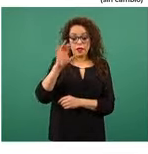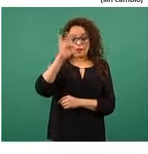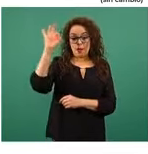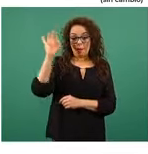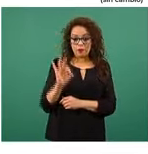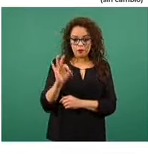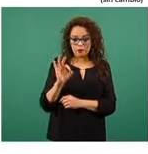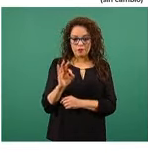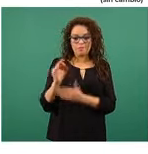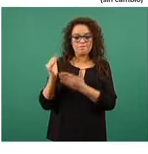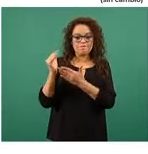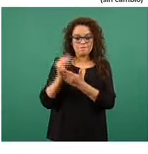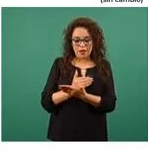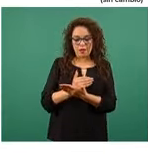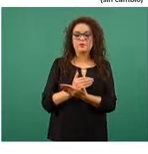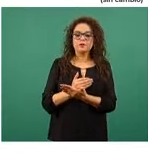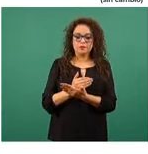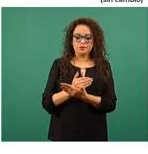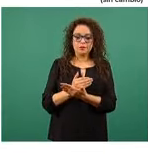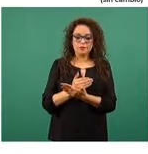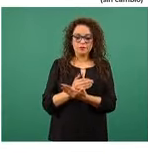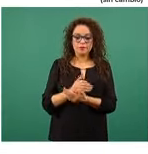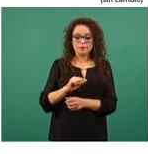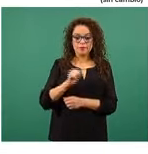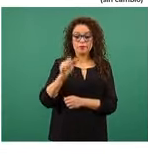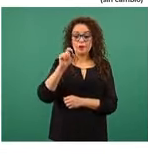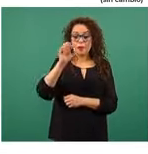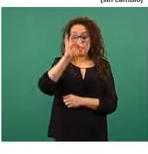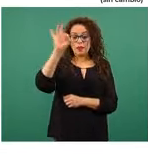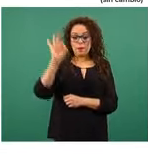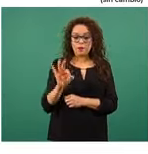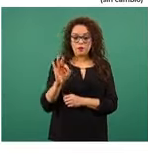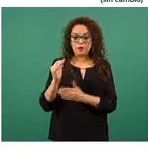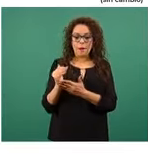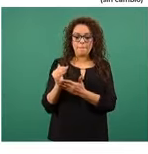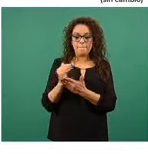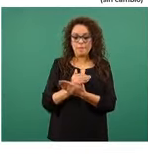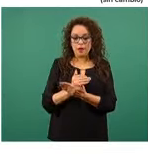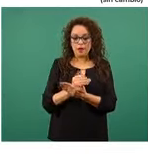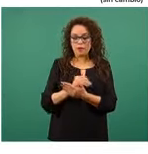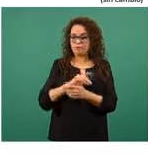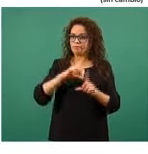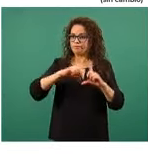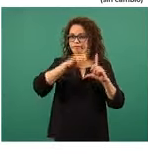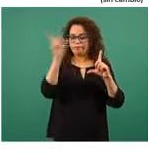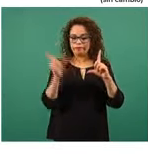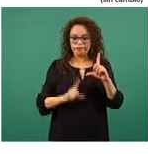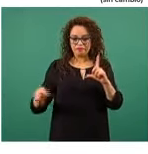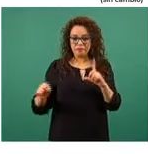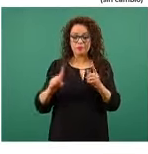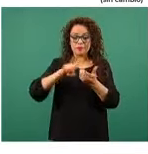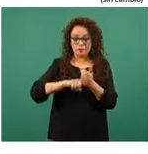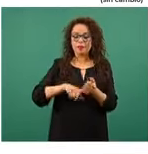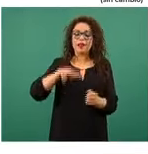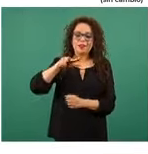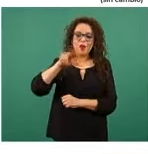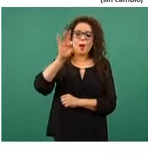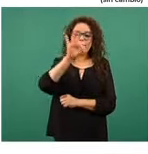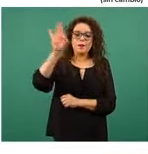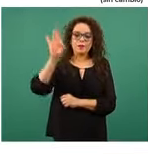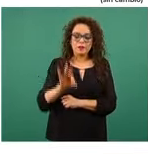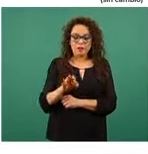a ocupaciones nacionales de camas con ventilador por debajo del 20% a nivel de todo el país, 18% de hecho para